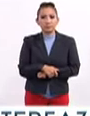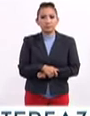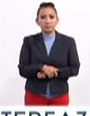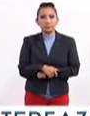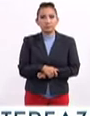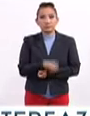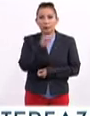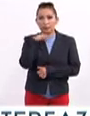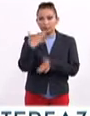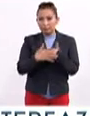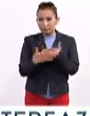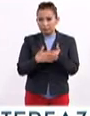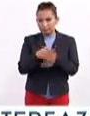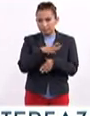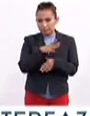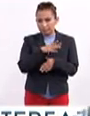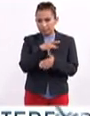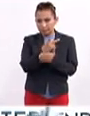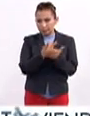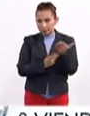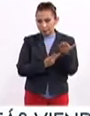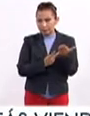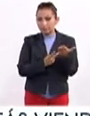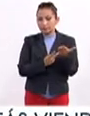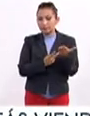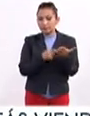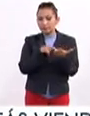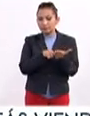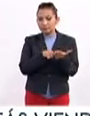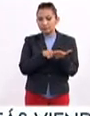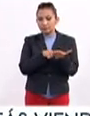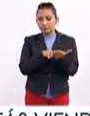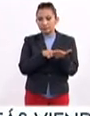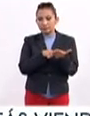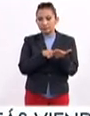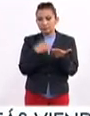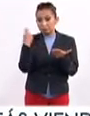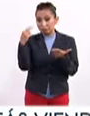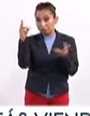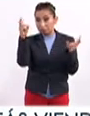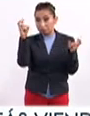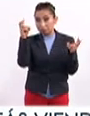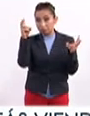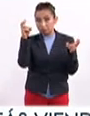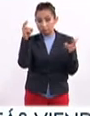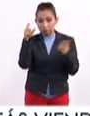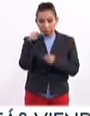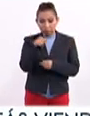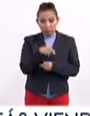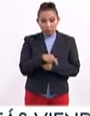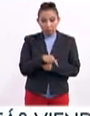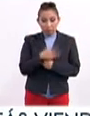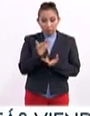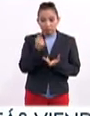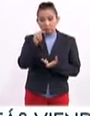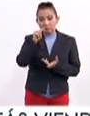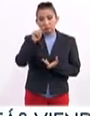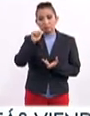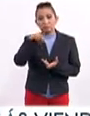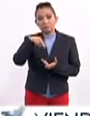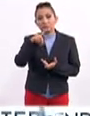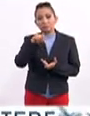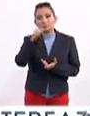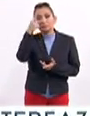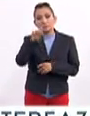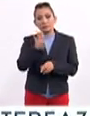Viene un programa que hemos denominado de tanda